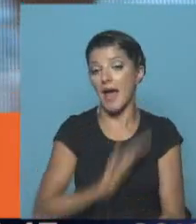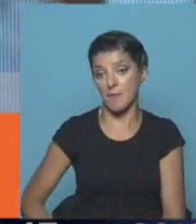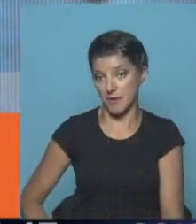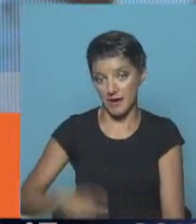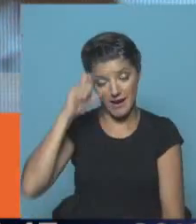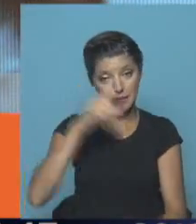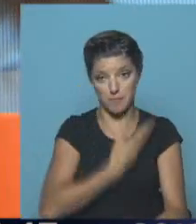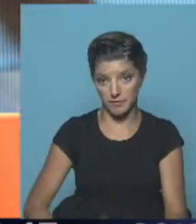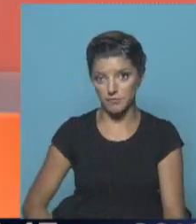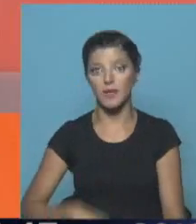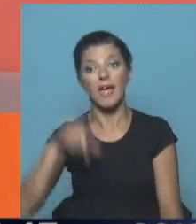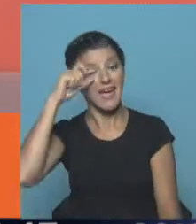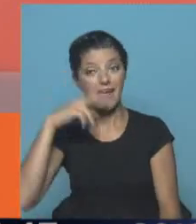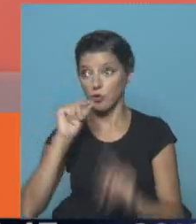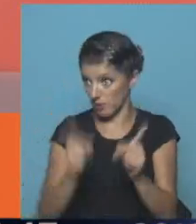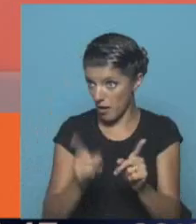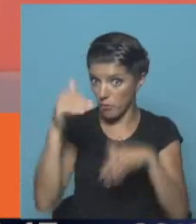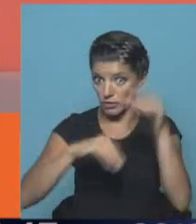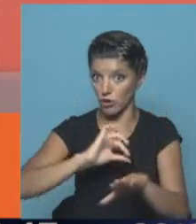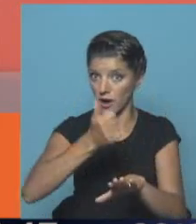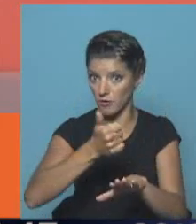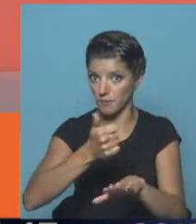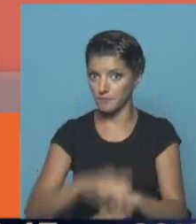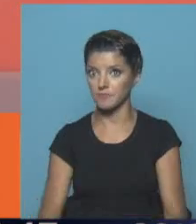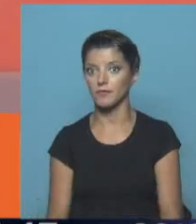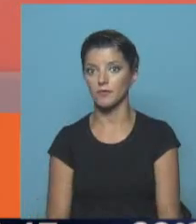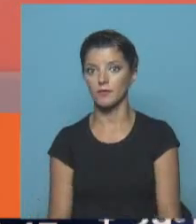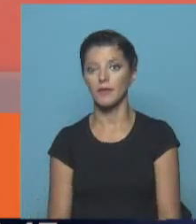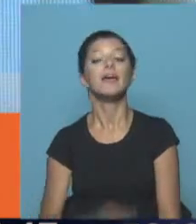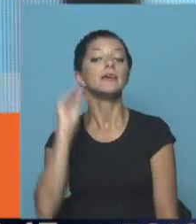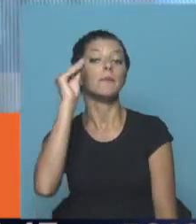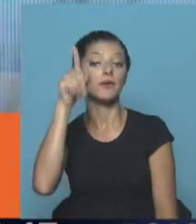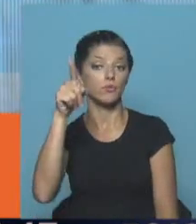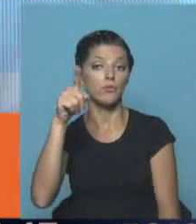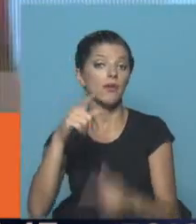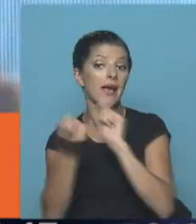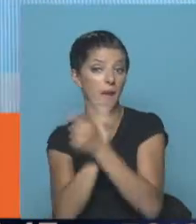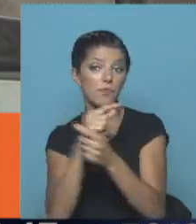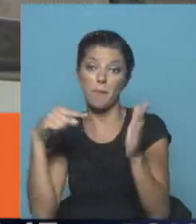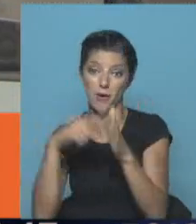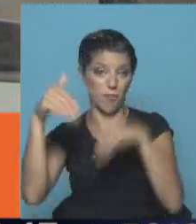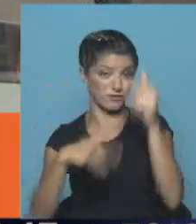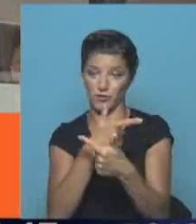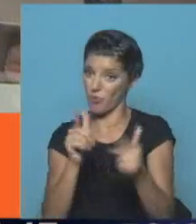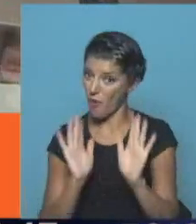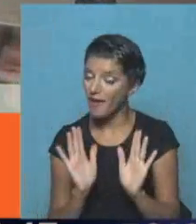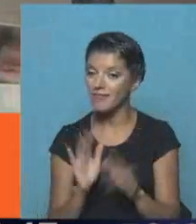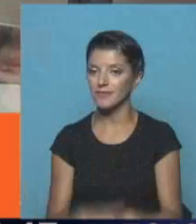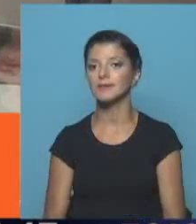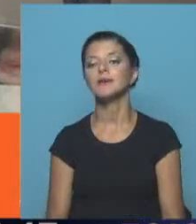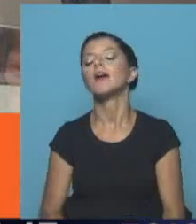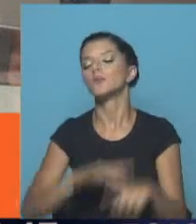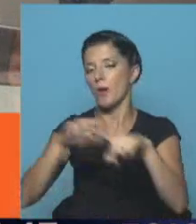fue elegido en elecciones. Bueno, Ecuador por eso es una rara. Y en Brasil el cambio de signo se dio sin elecciones también. Es la gran discusión que se va a